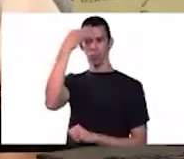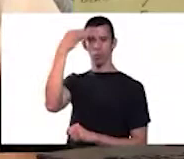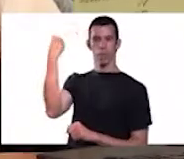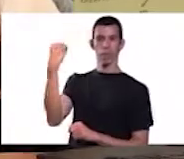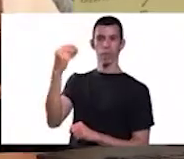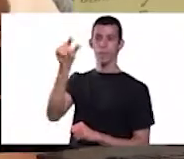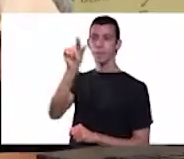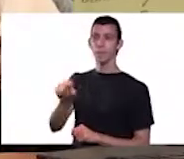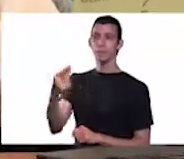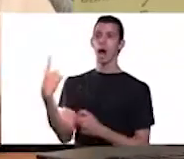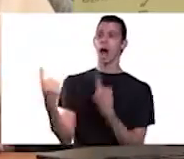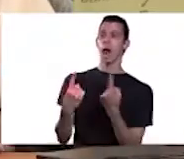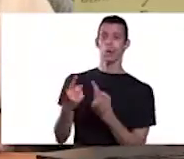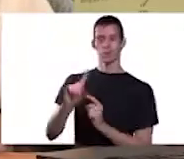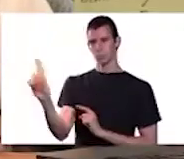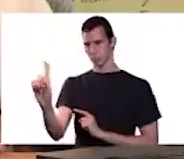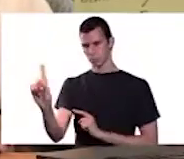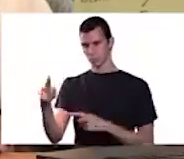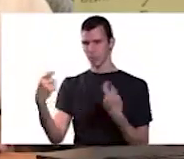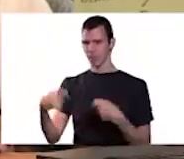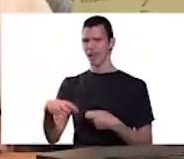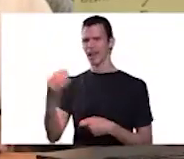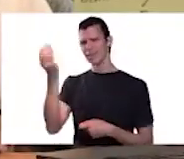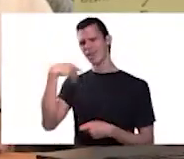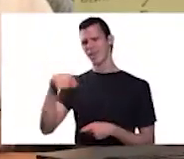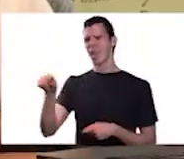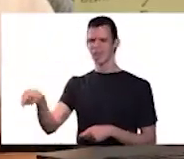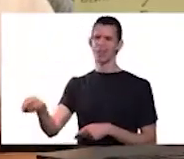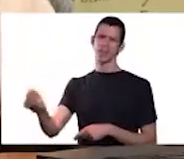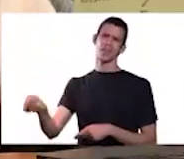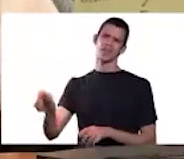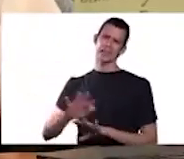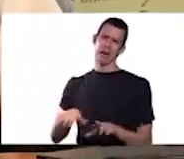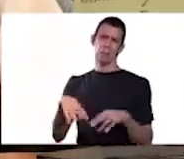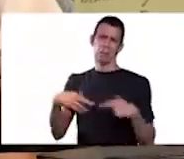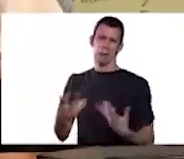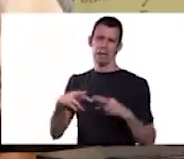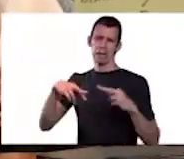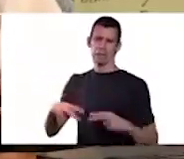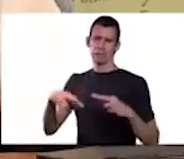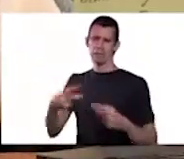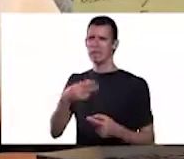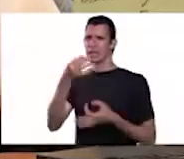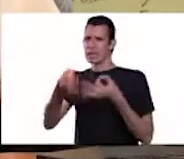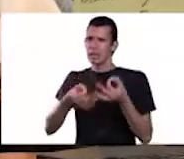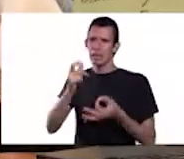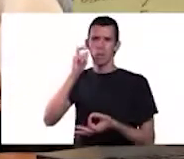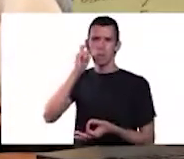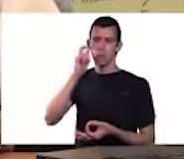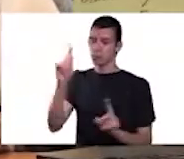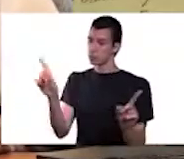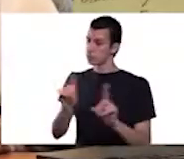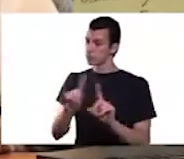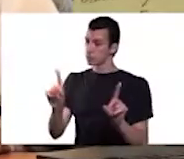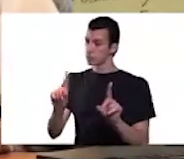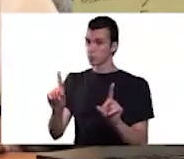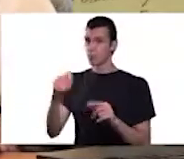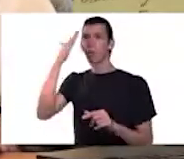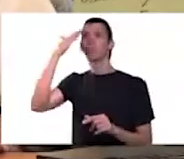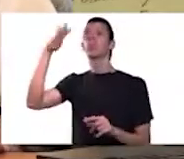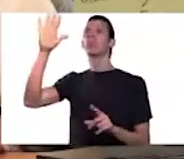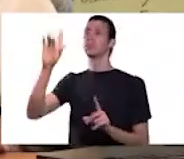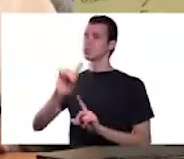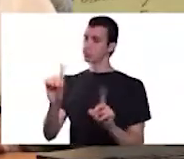todos están ahí y debemos declararlo. No debemos decir que está implícito, que se supone. En estas